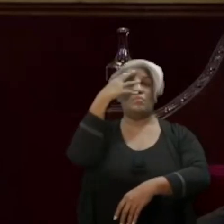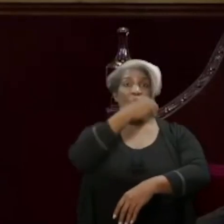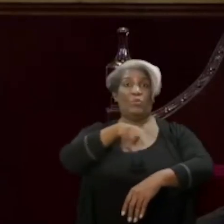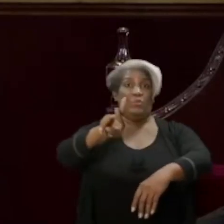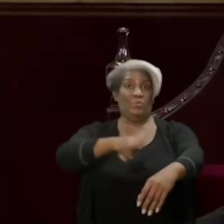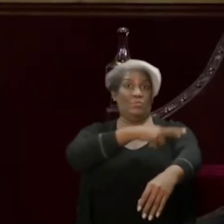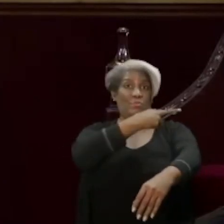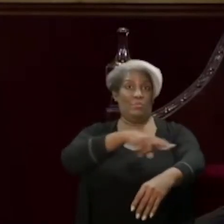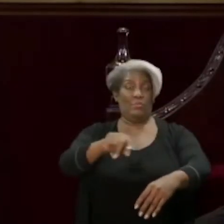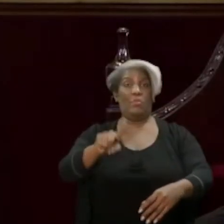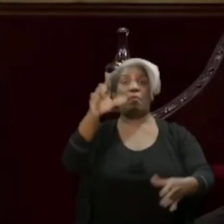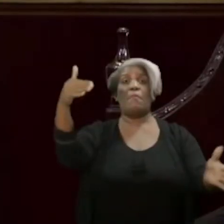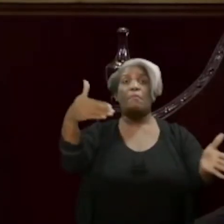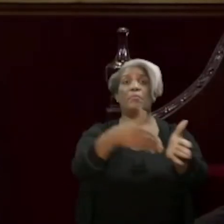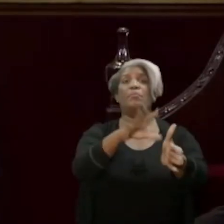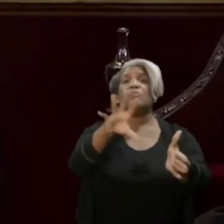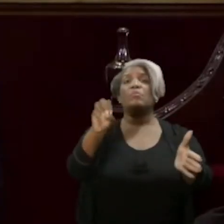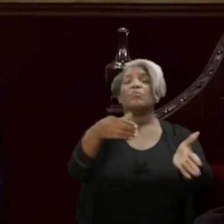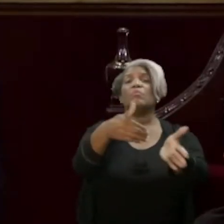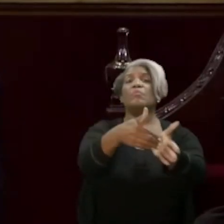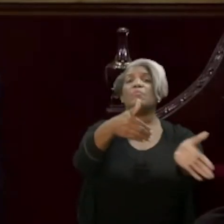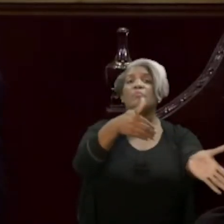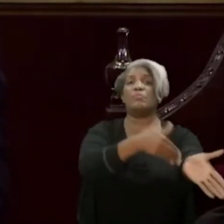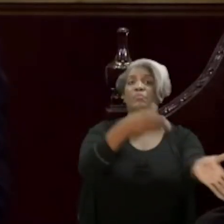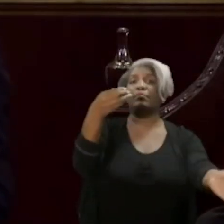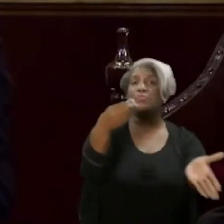de 1.050 millones de pesos.